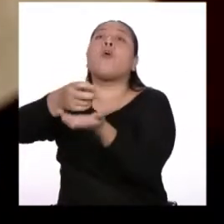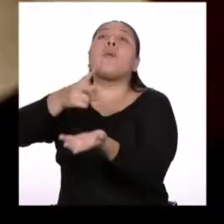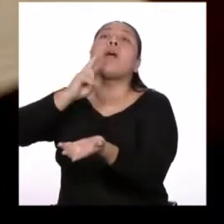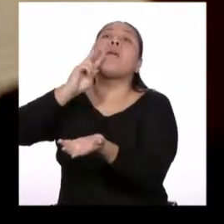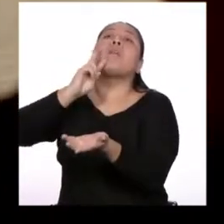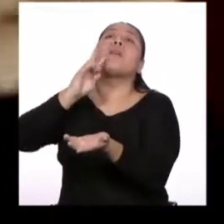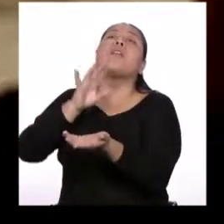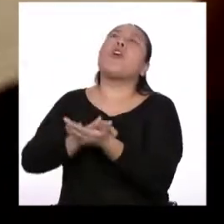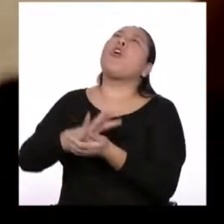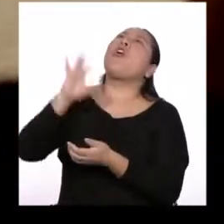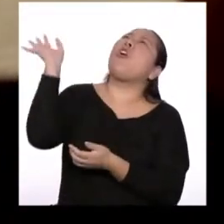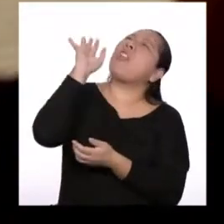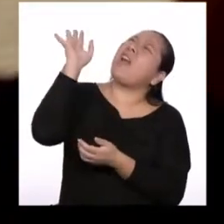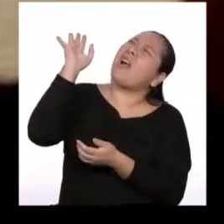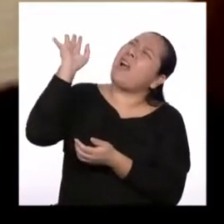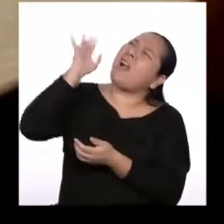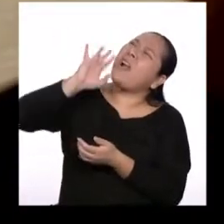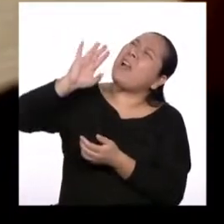¡Hey!